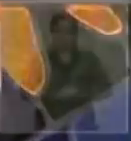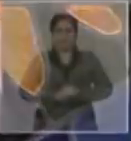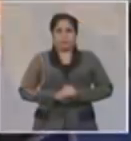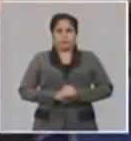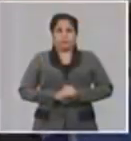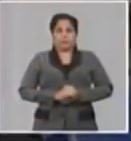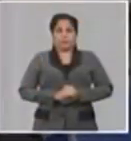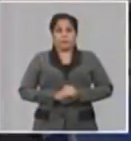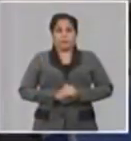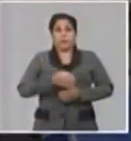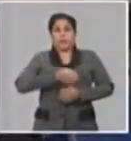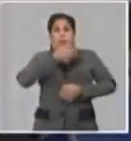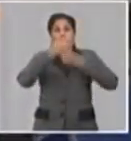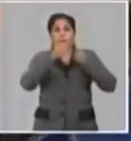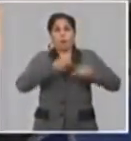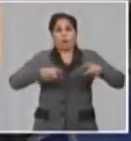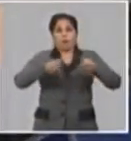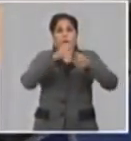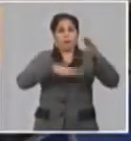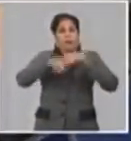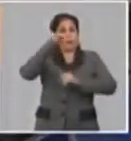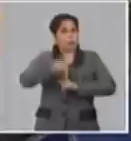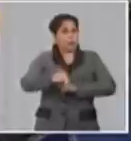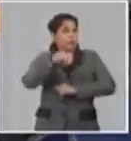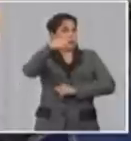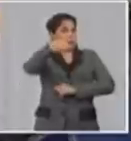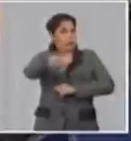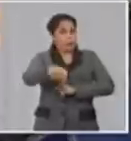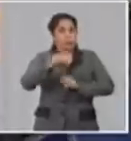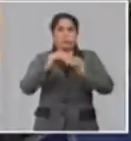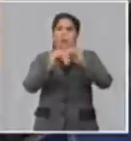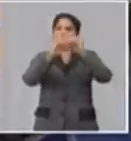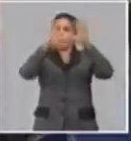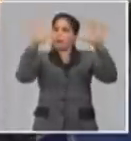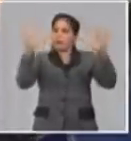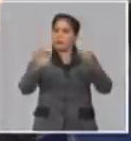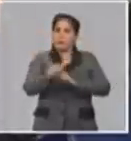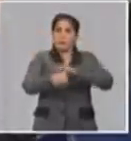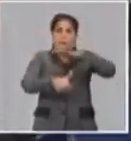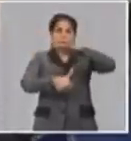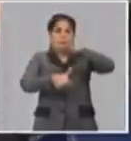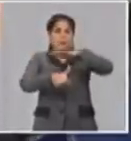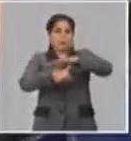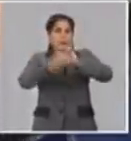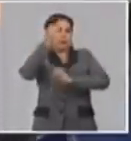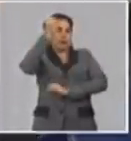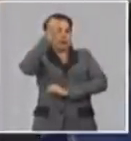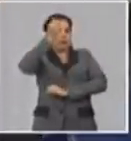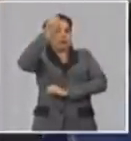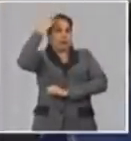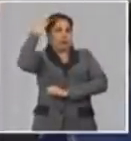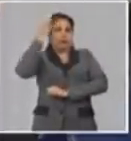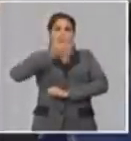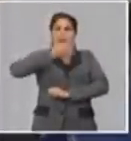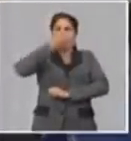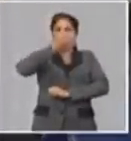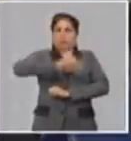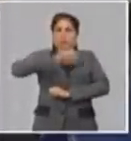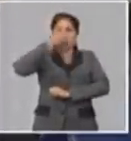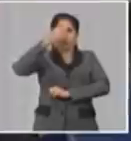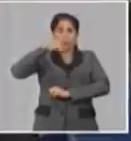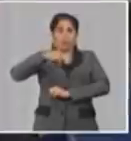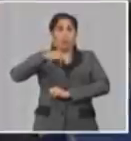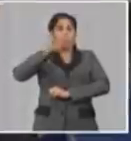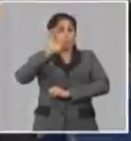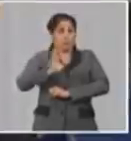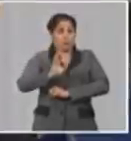Bueno, palabras en el Consejo de Ministros que sesionó esta mañana del presidente de la República, Miguel Díaz-Canel Bermúdez.